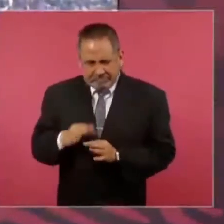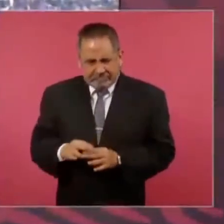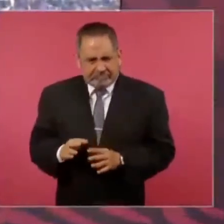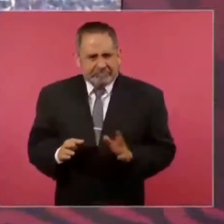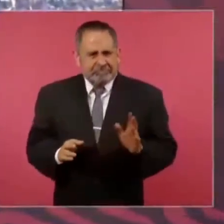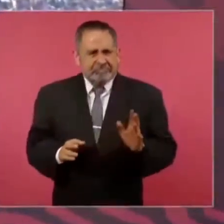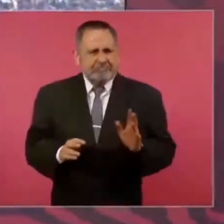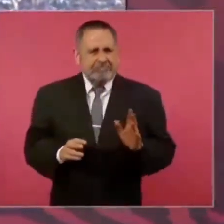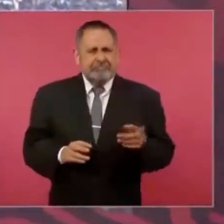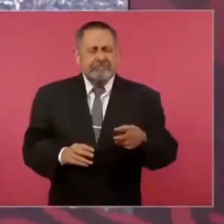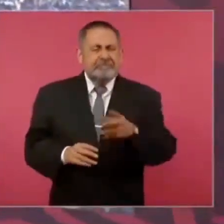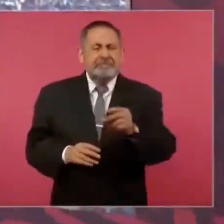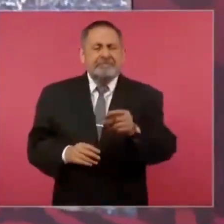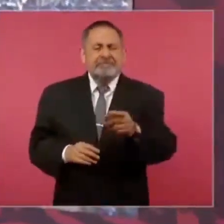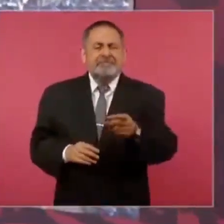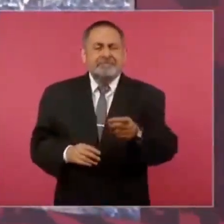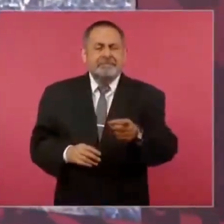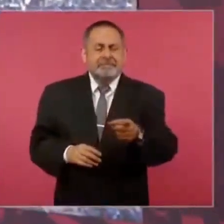El